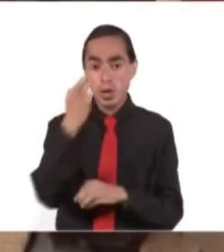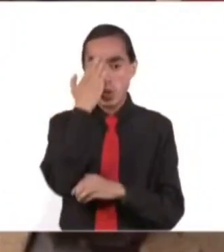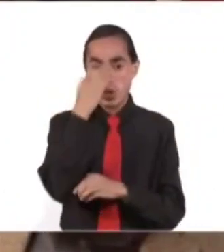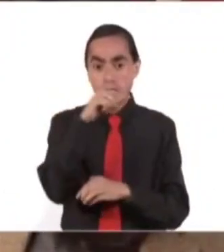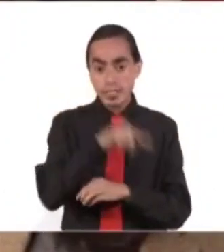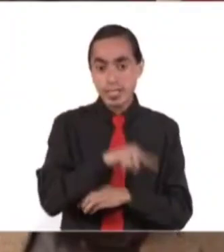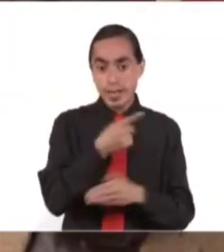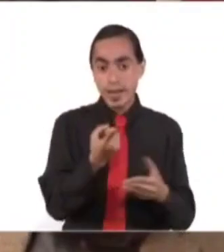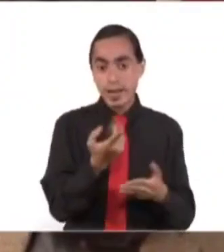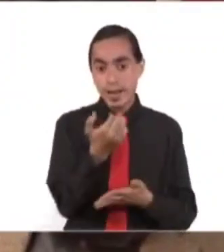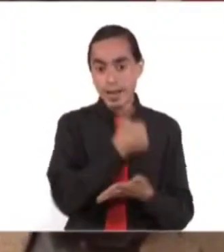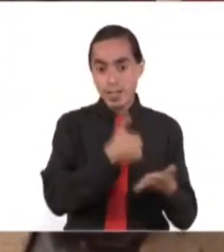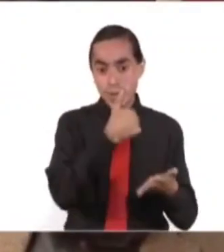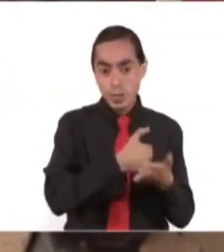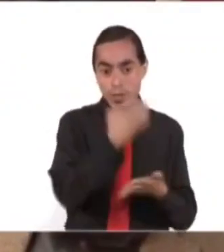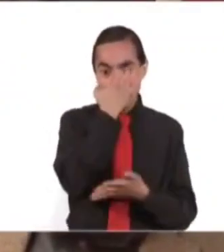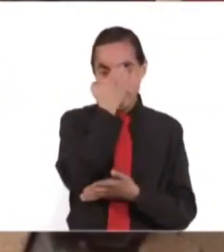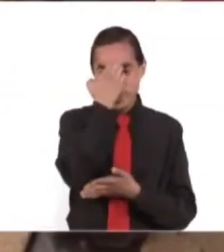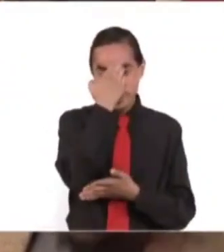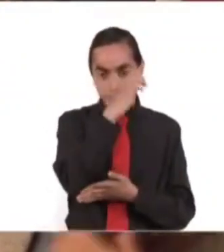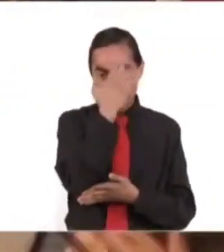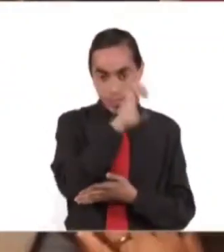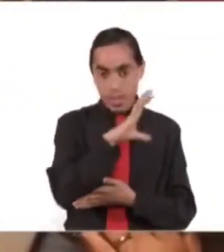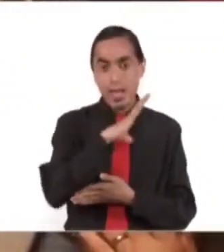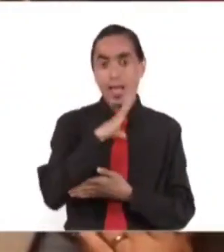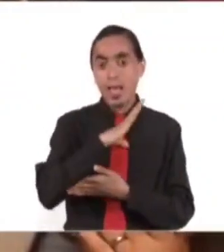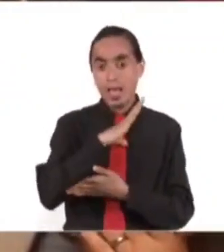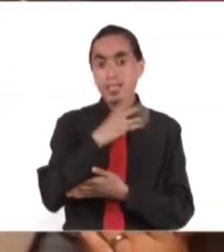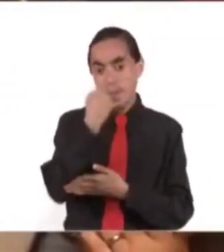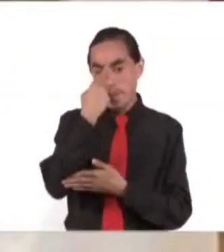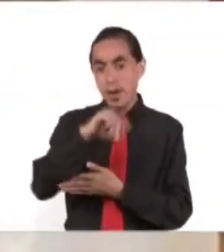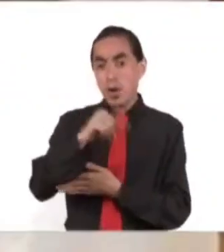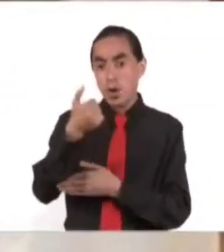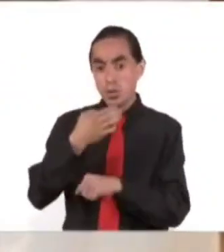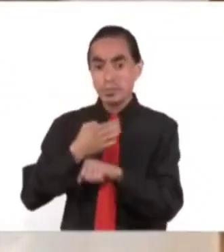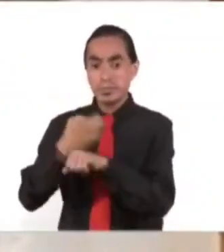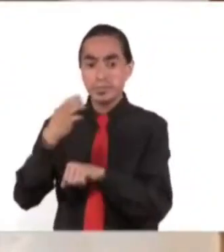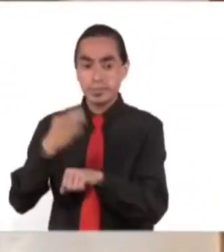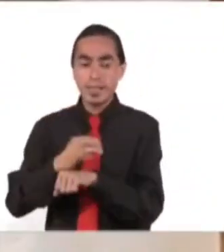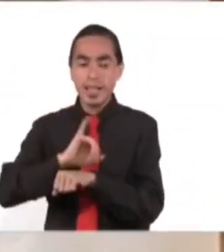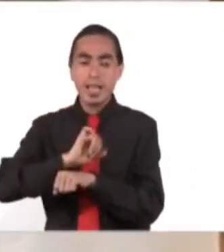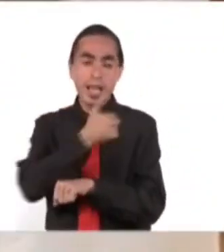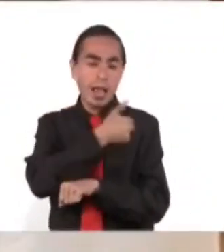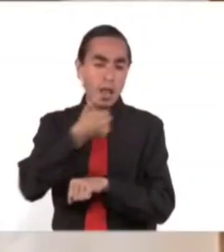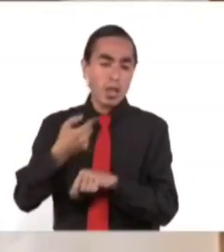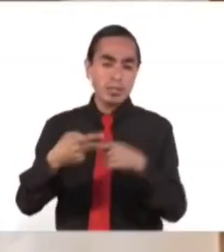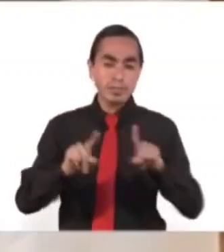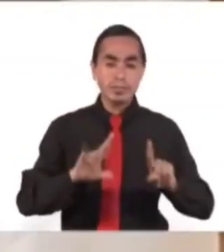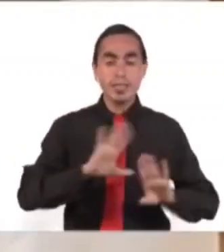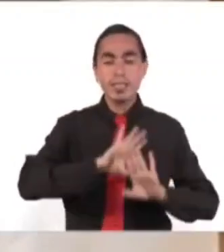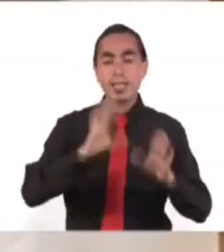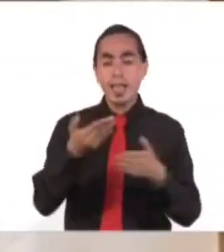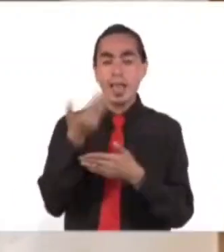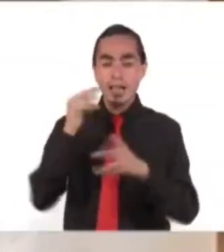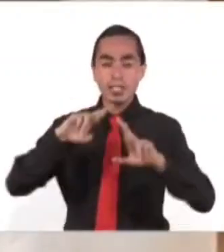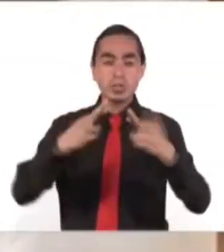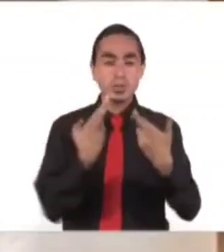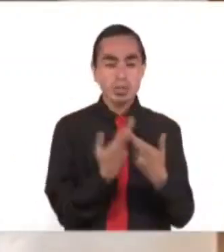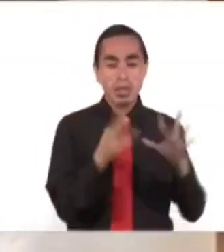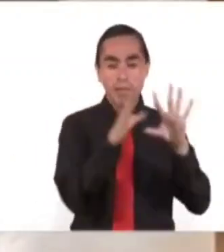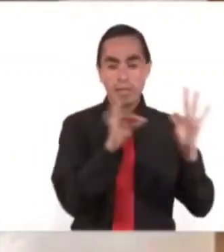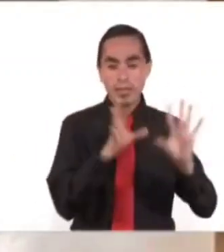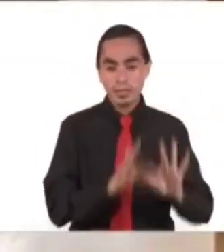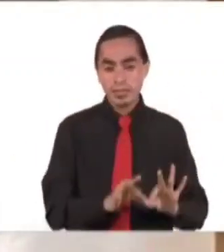es válida para el resto del país. ¿Por qué? Cada quien con sus particularidades, como lo hemos ido discutiendo en cada una de las reuniones que hemos tenido, con